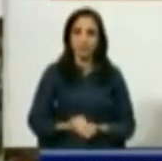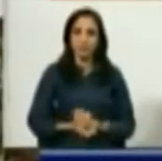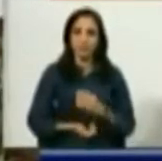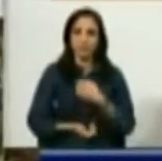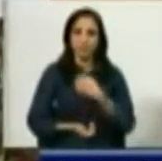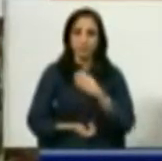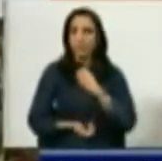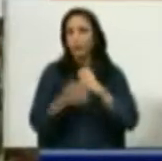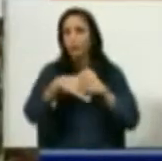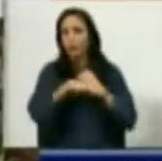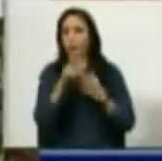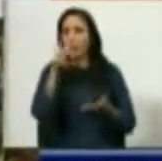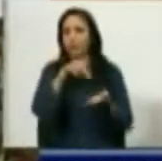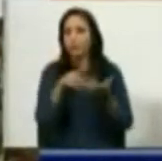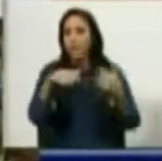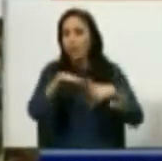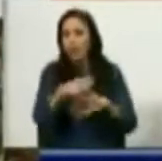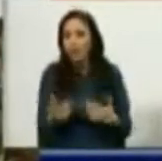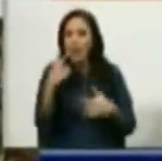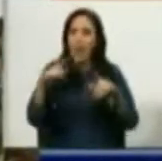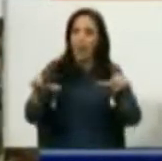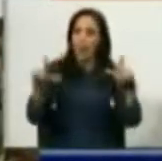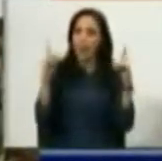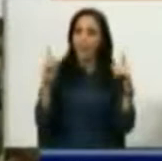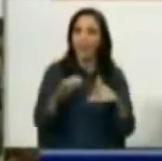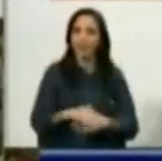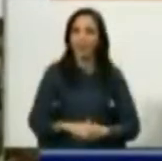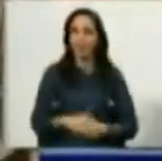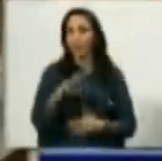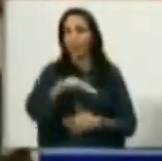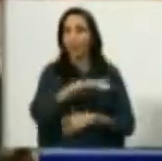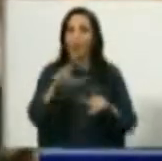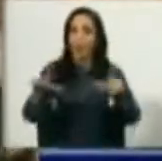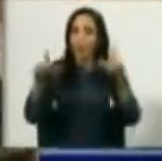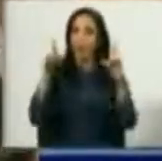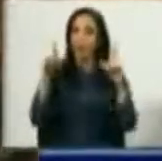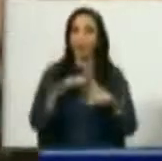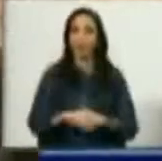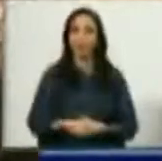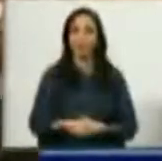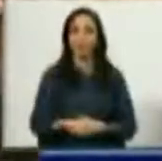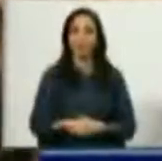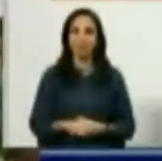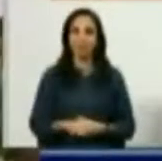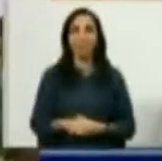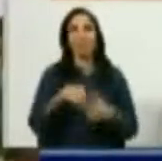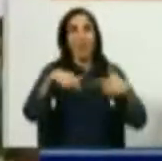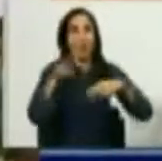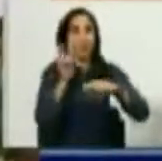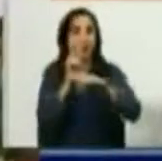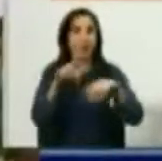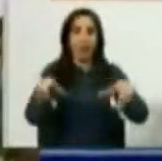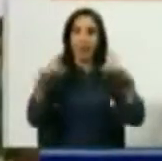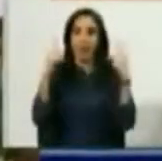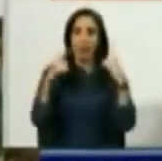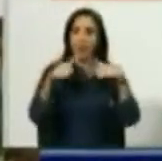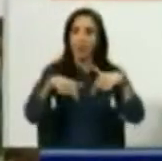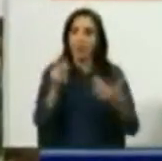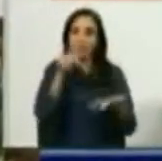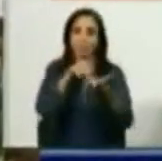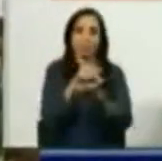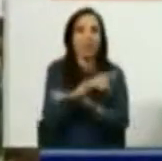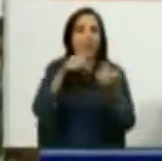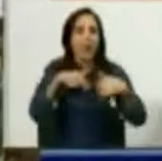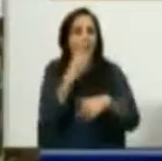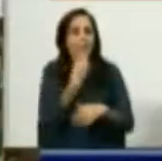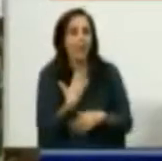estamos donde donde embargas y estamos en una en una